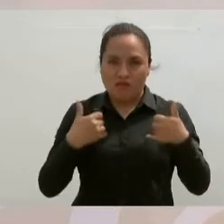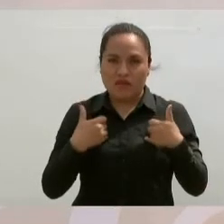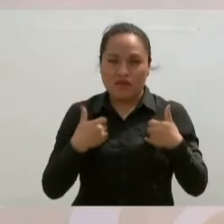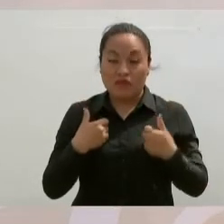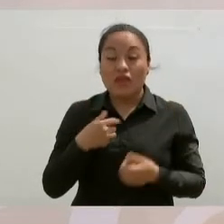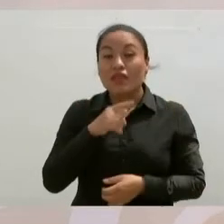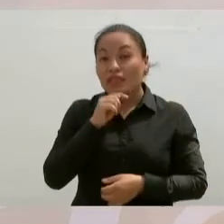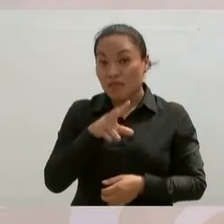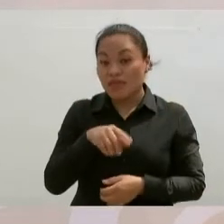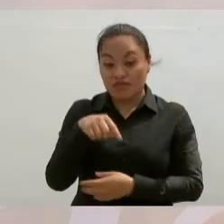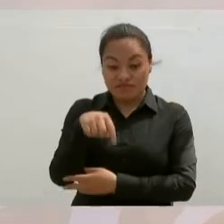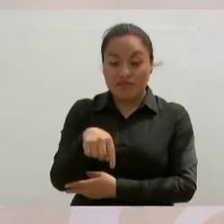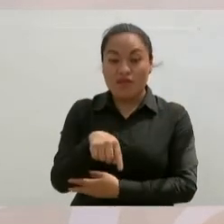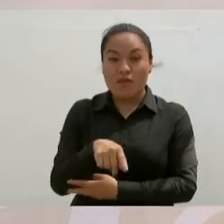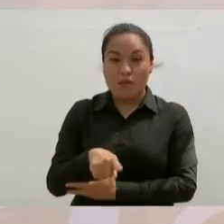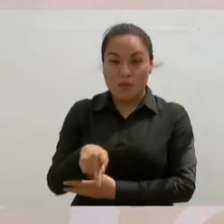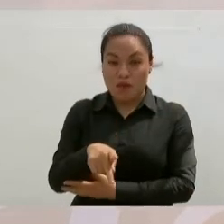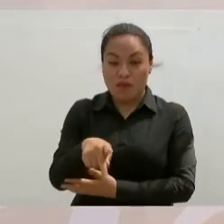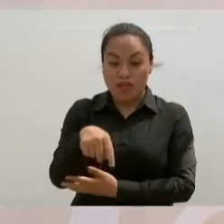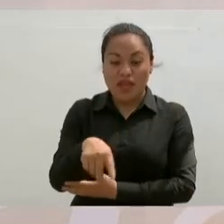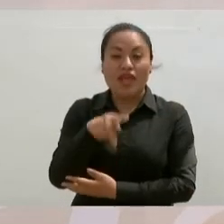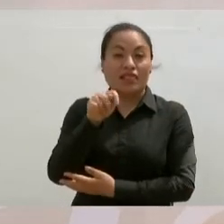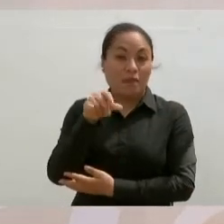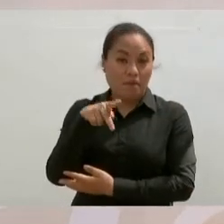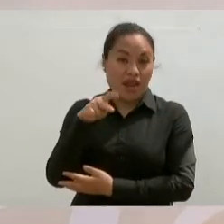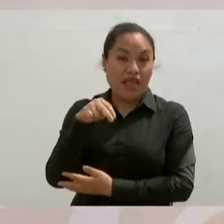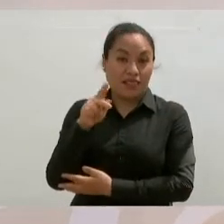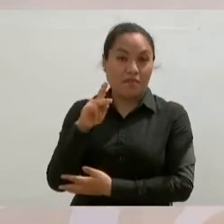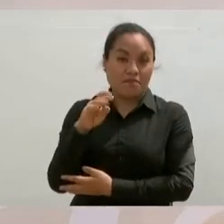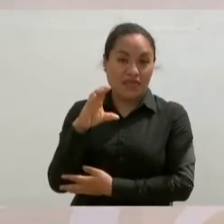También aquí en Tapana